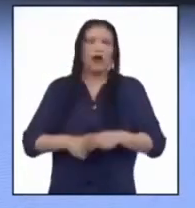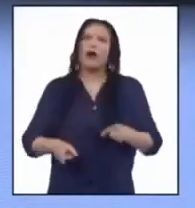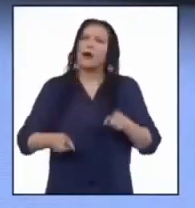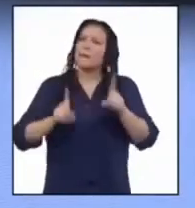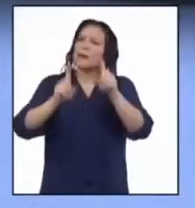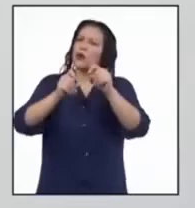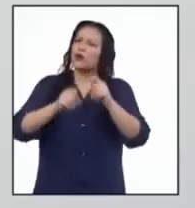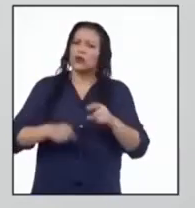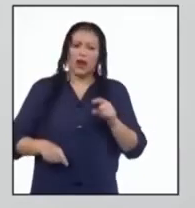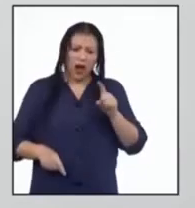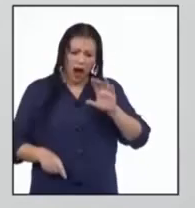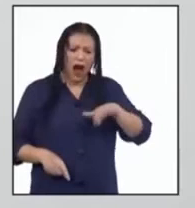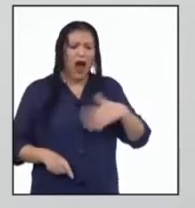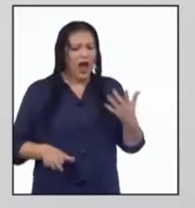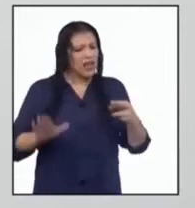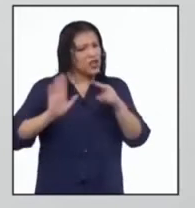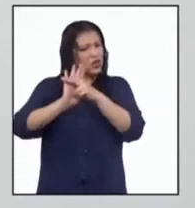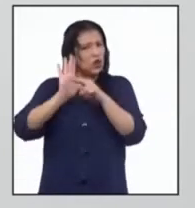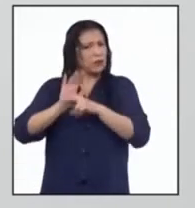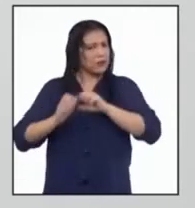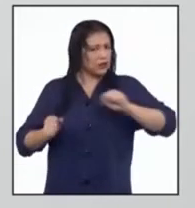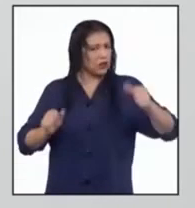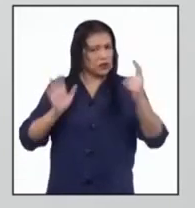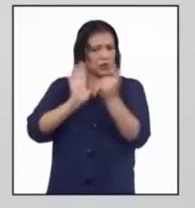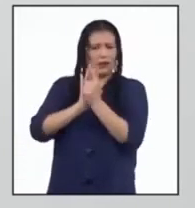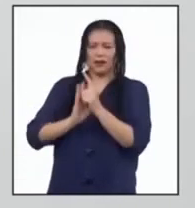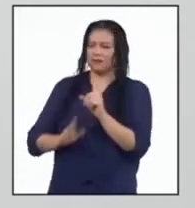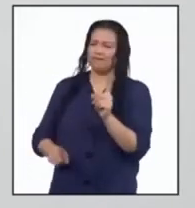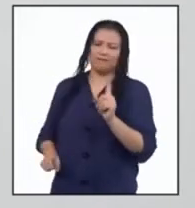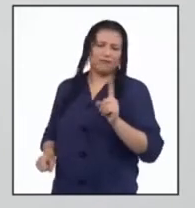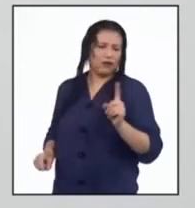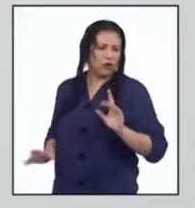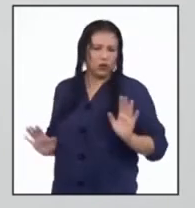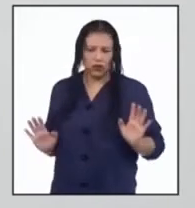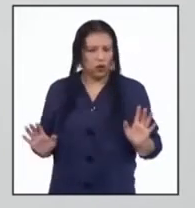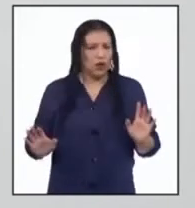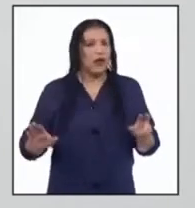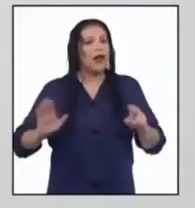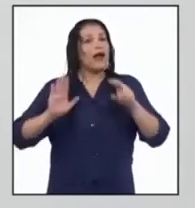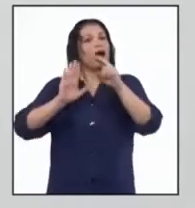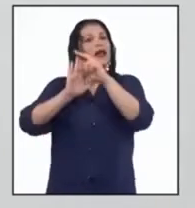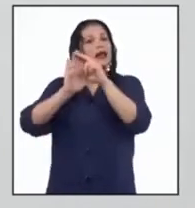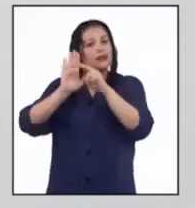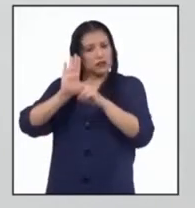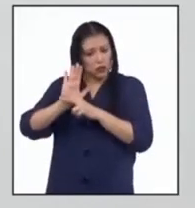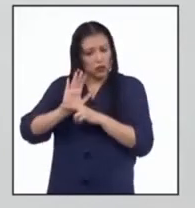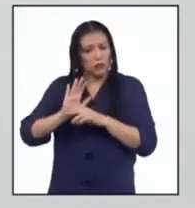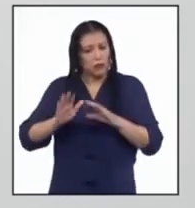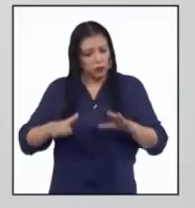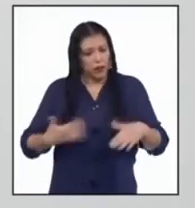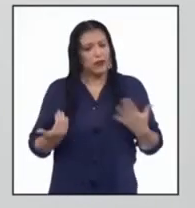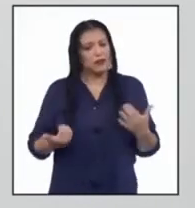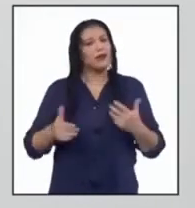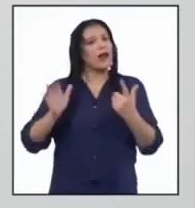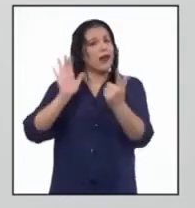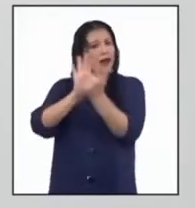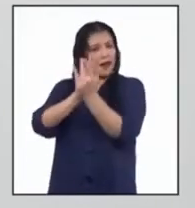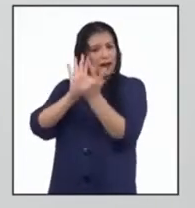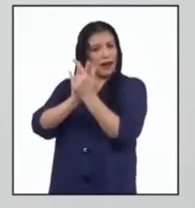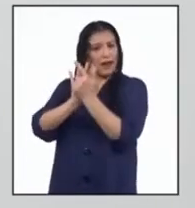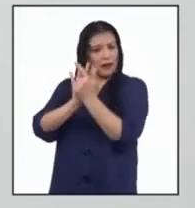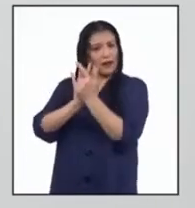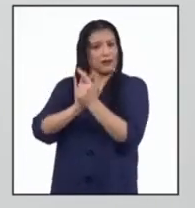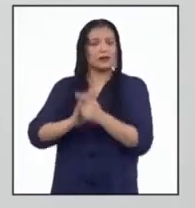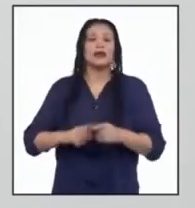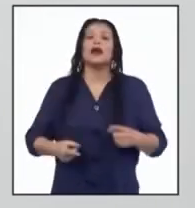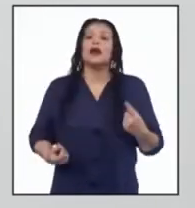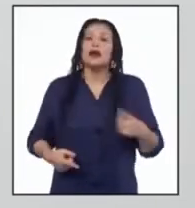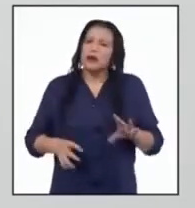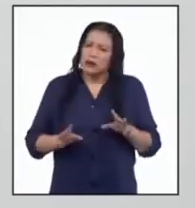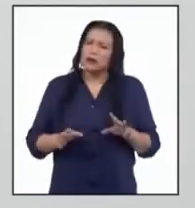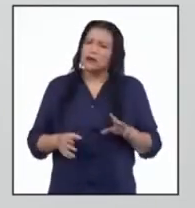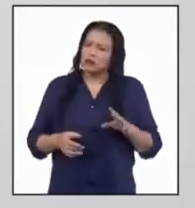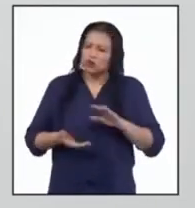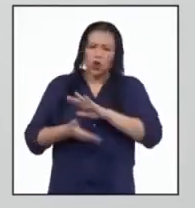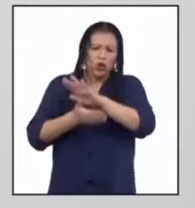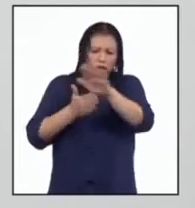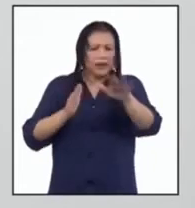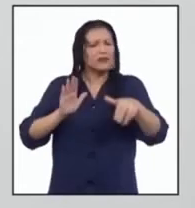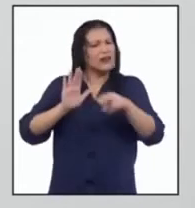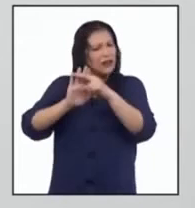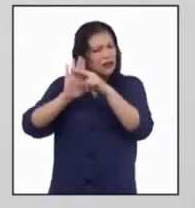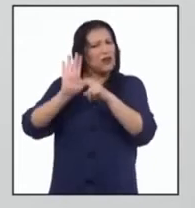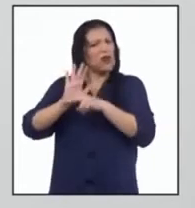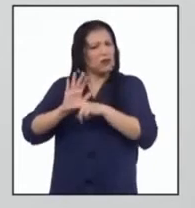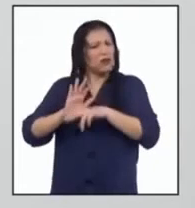normas ilegales? No necesariamente. Las normas pueden ser totalmente legales y por lo general lo